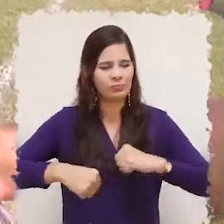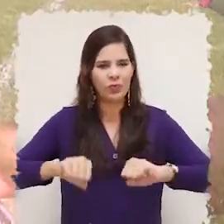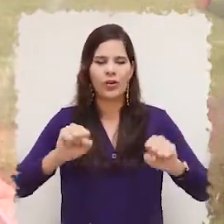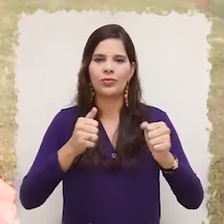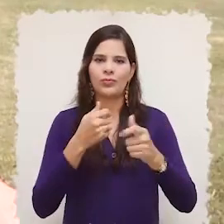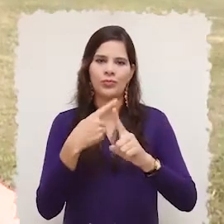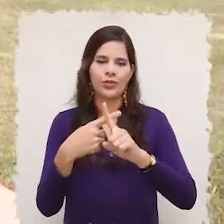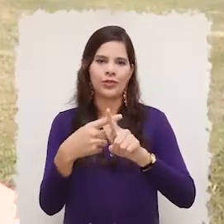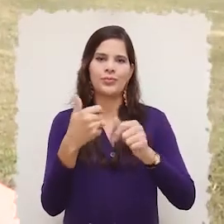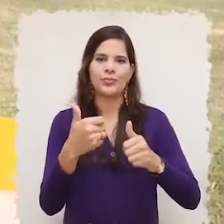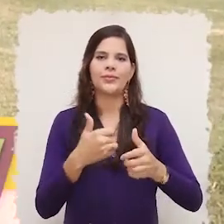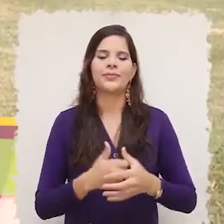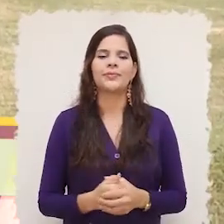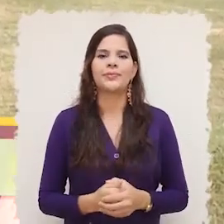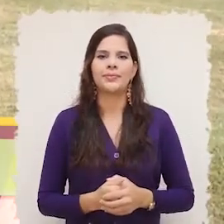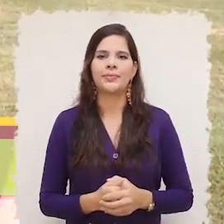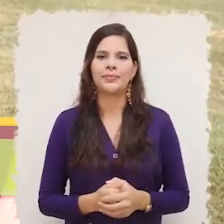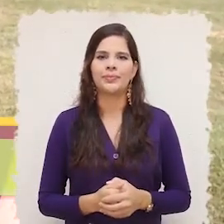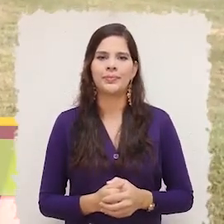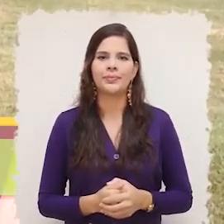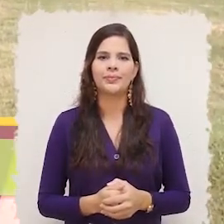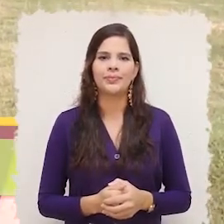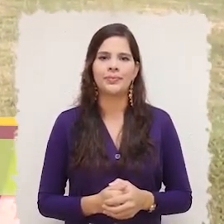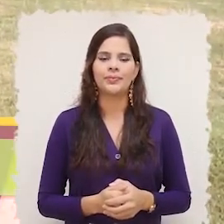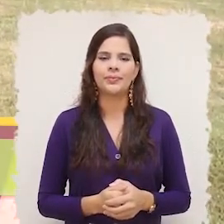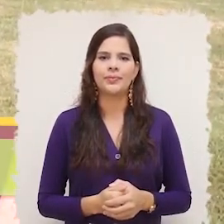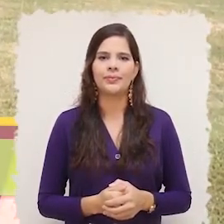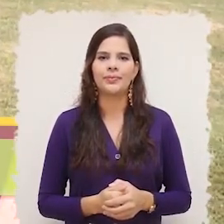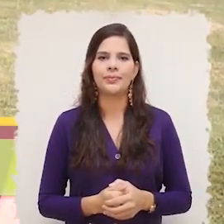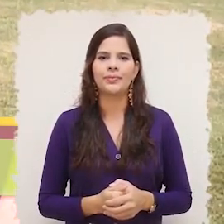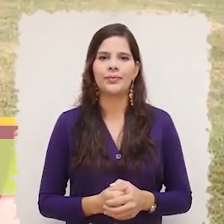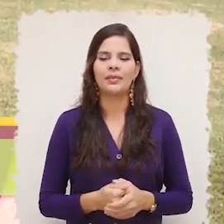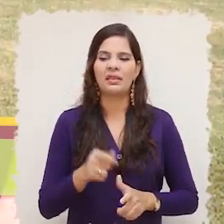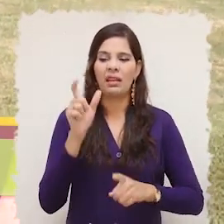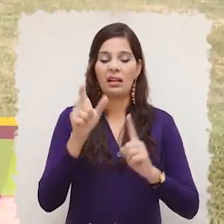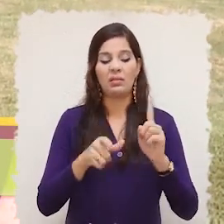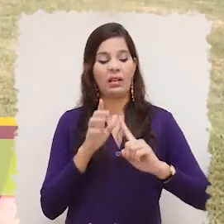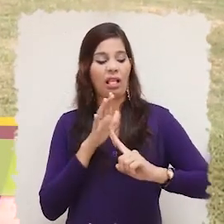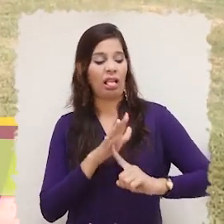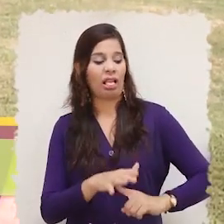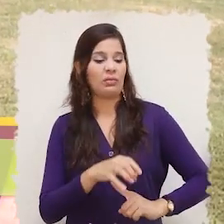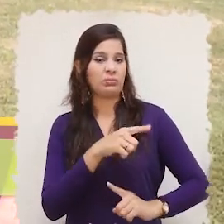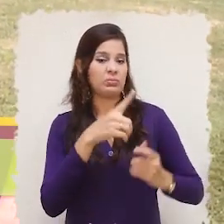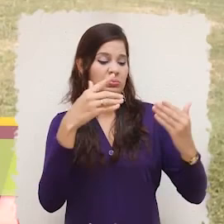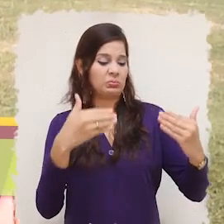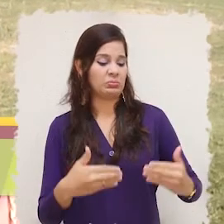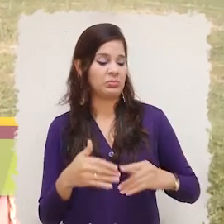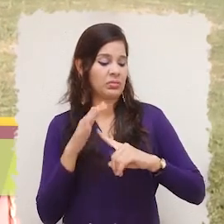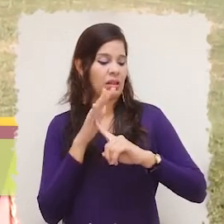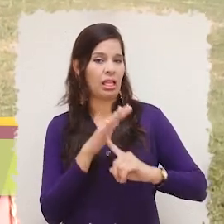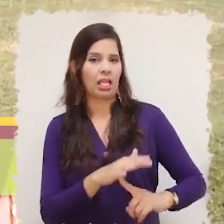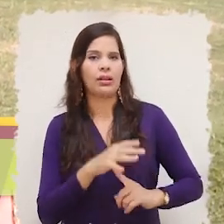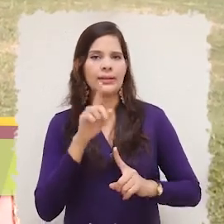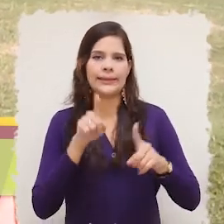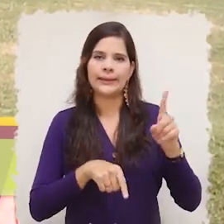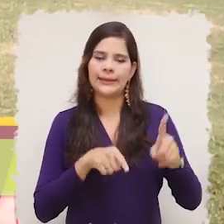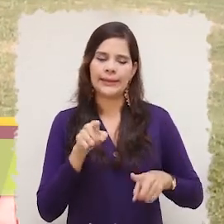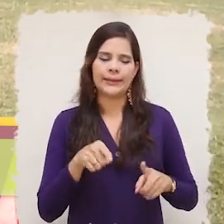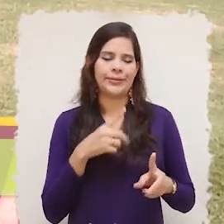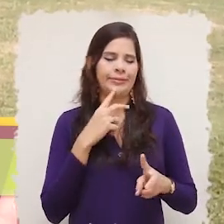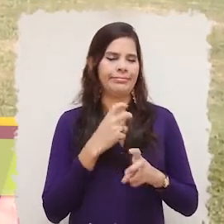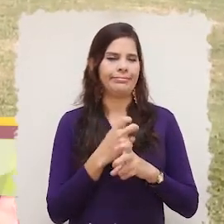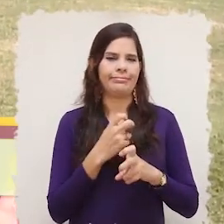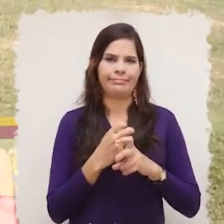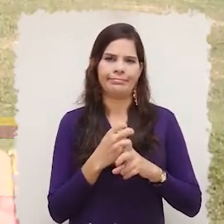ahora. De verdad nos tienen en cuenta, ya que muchas personas nos discriminan por ser como, por la discapacidad